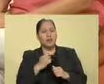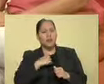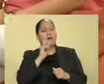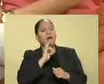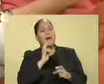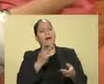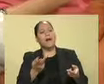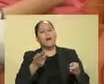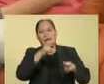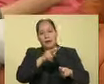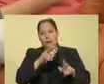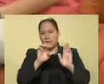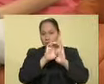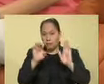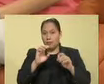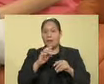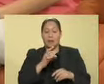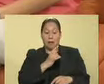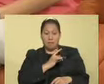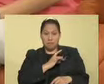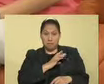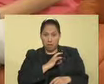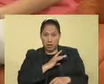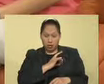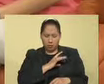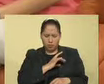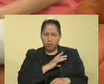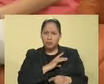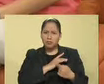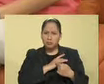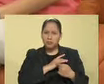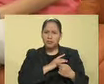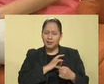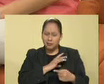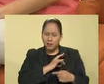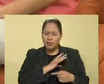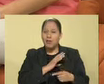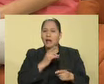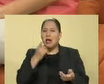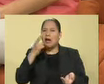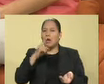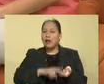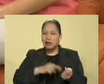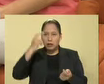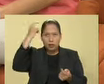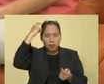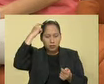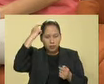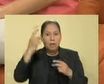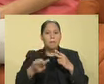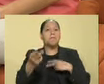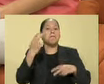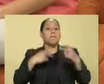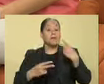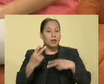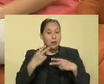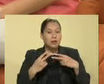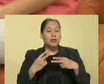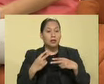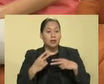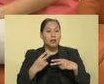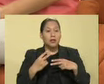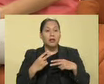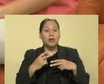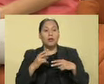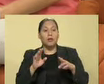porque el problema aquí es que el miedo tiene una manera interesante, se activa o se presenta si y solo si